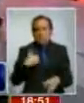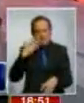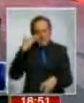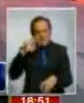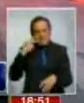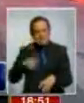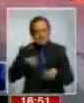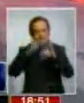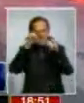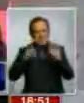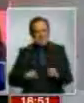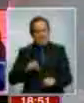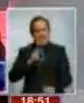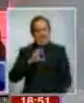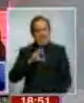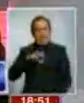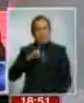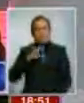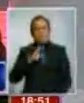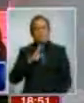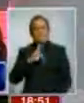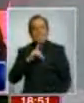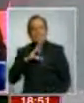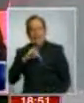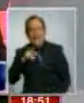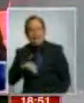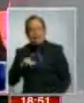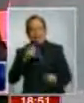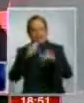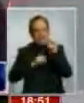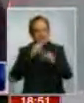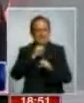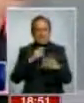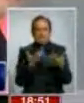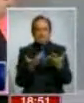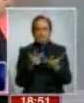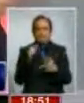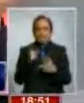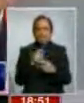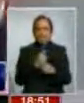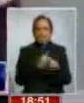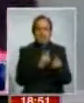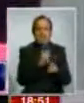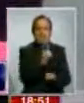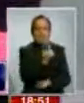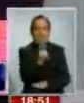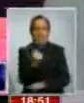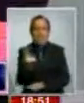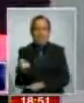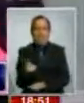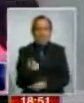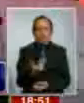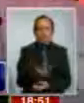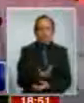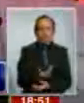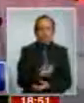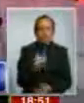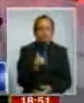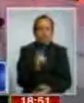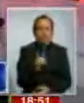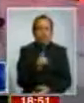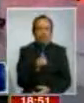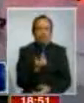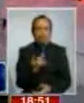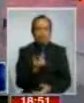democrático, sin partidos políticos, no va a buen destino. Quedamos en manos de las figuras individuales, los bailadores gitanos, ¿sabes tú? Esos